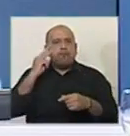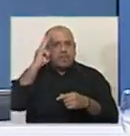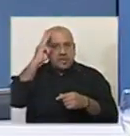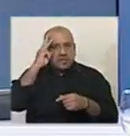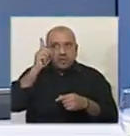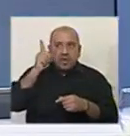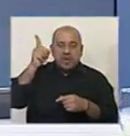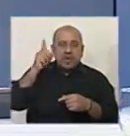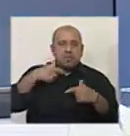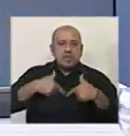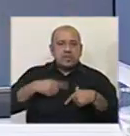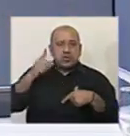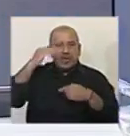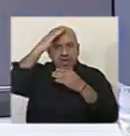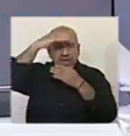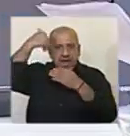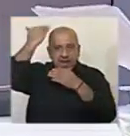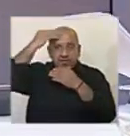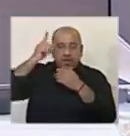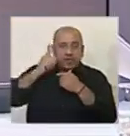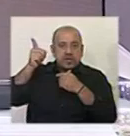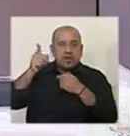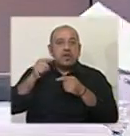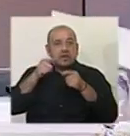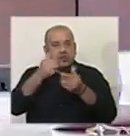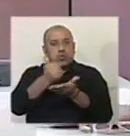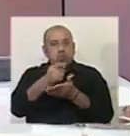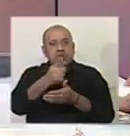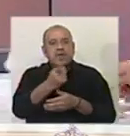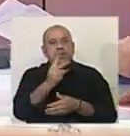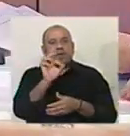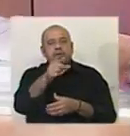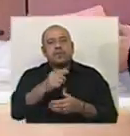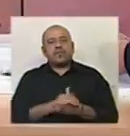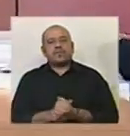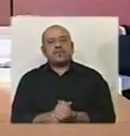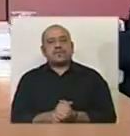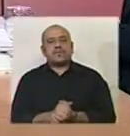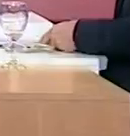del Interior de Arabia Saudita en el G20, Mohammed bin Salman.